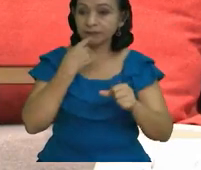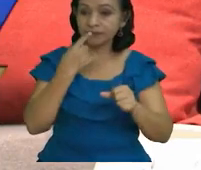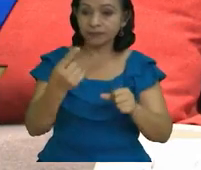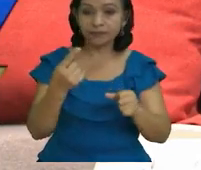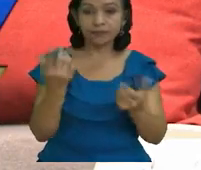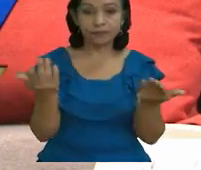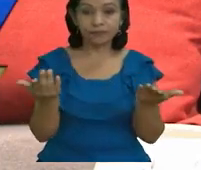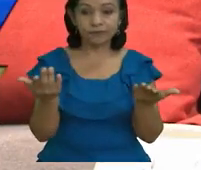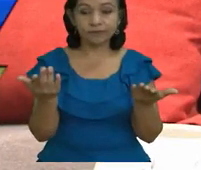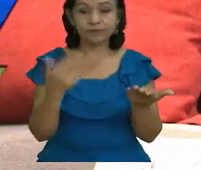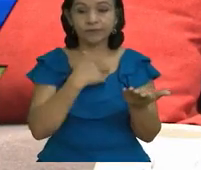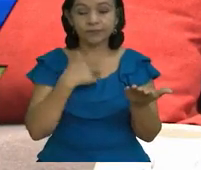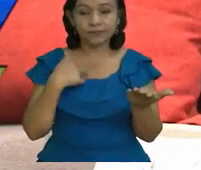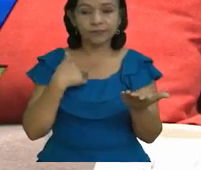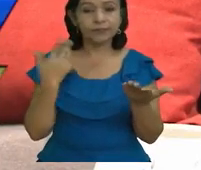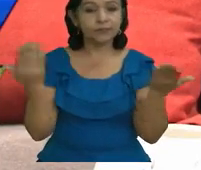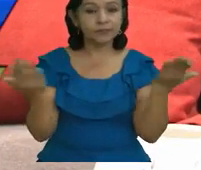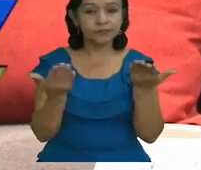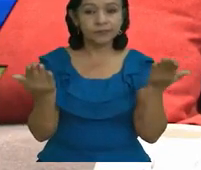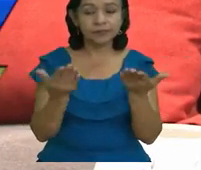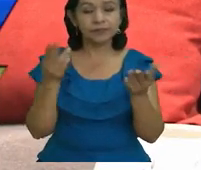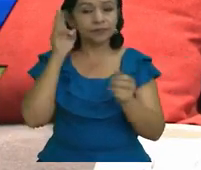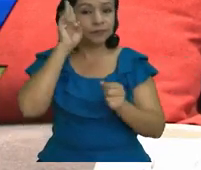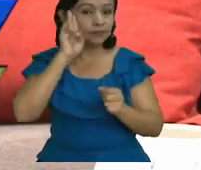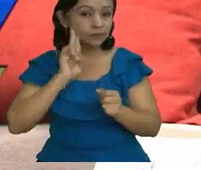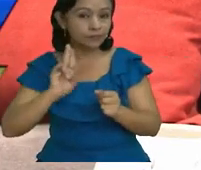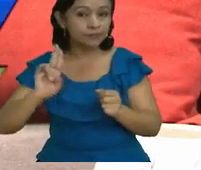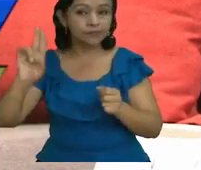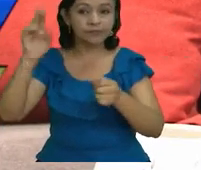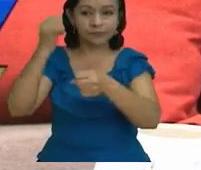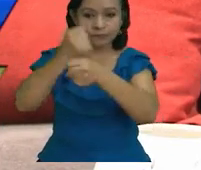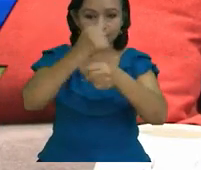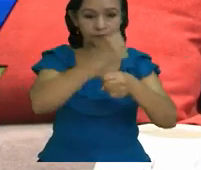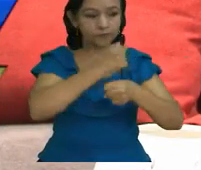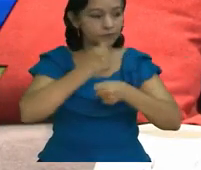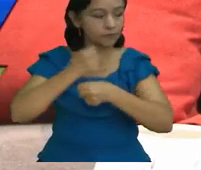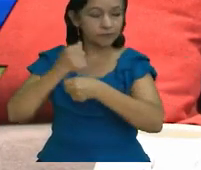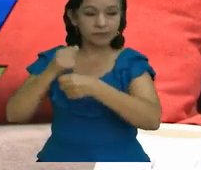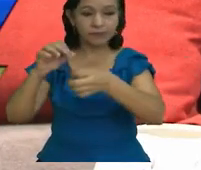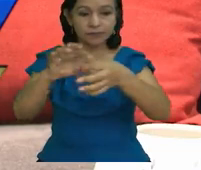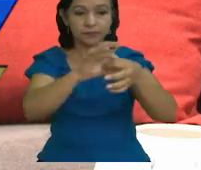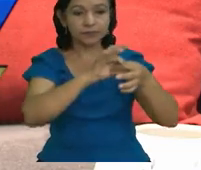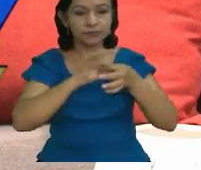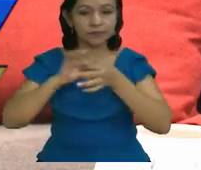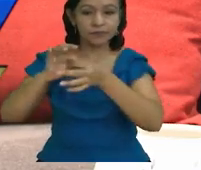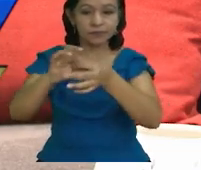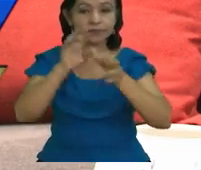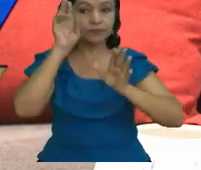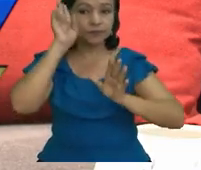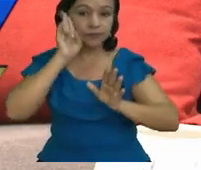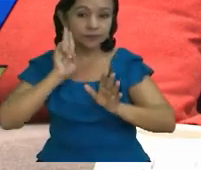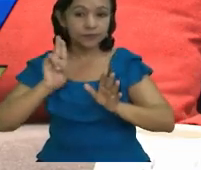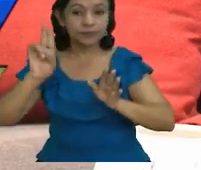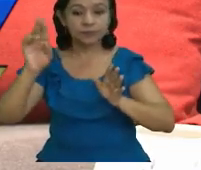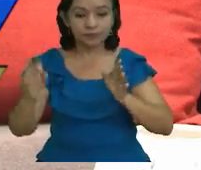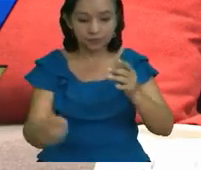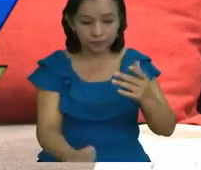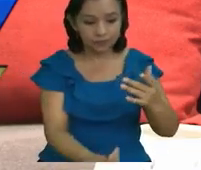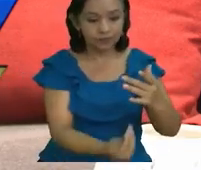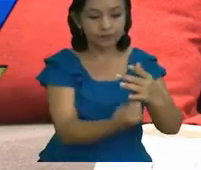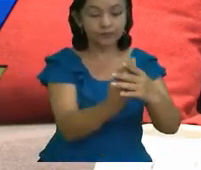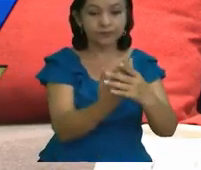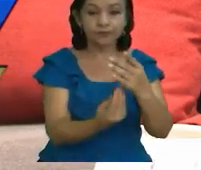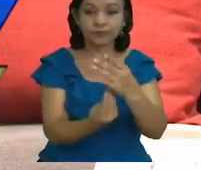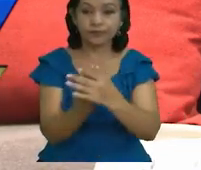de manera siempre articulada, sobre todo con las universidades. Trabajamos de la mano con la parte de la Universidad Agraria, okay. Trabajamos también